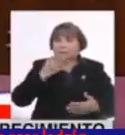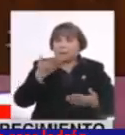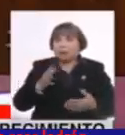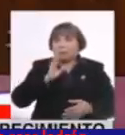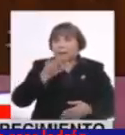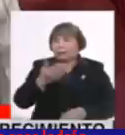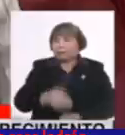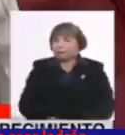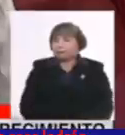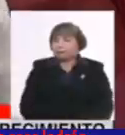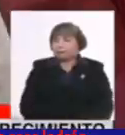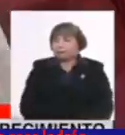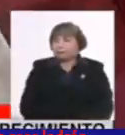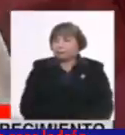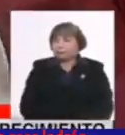uso de la palabra.